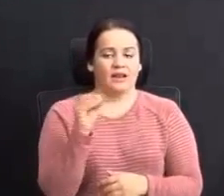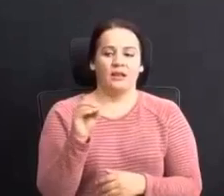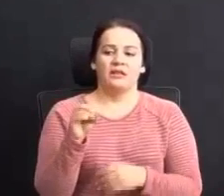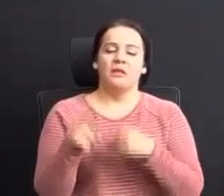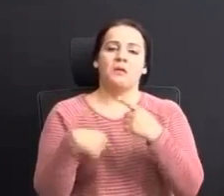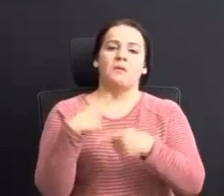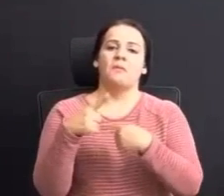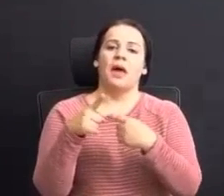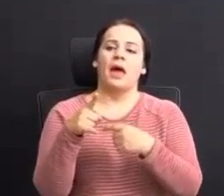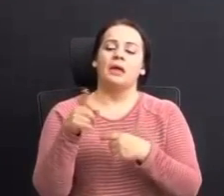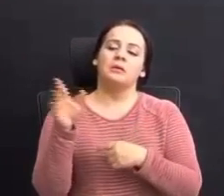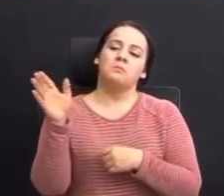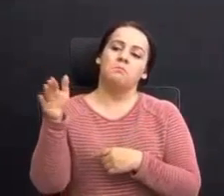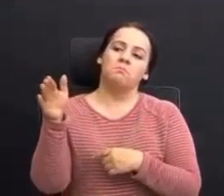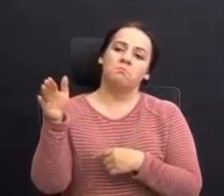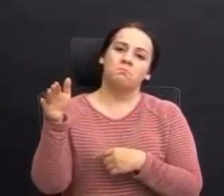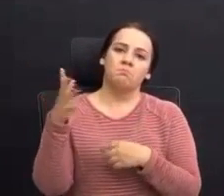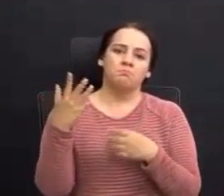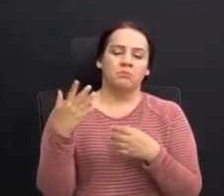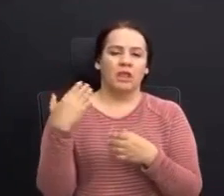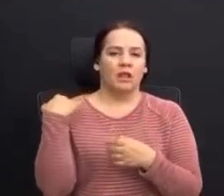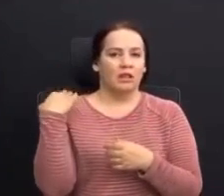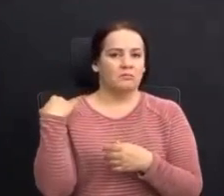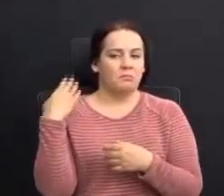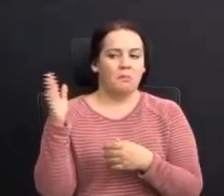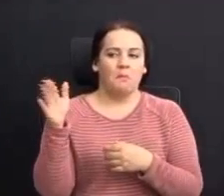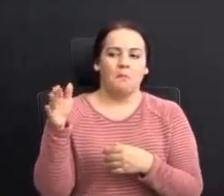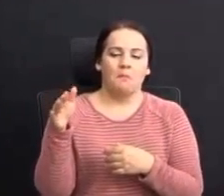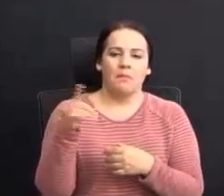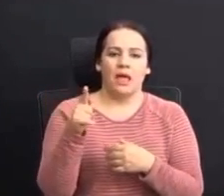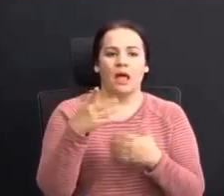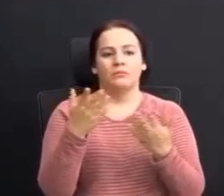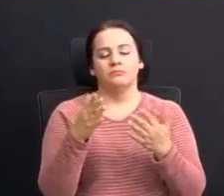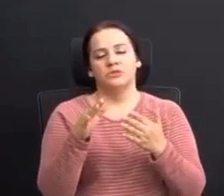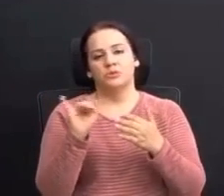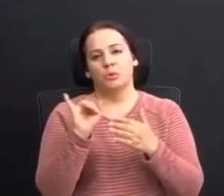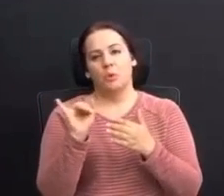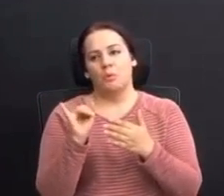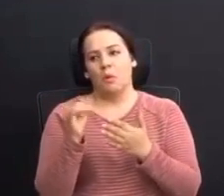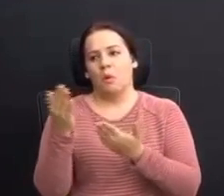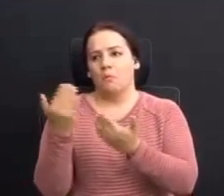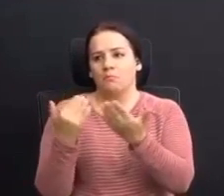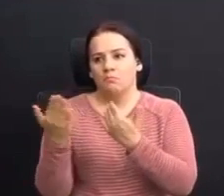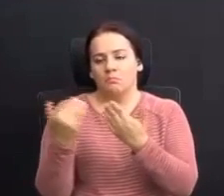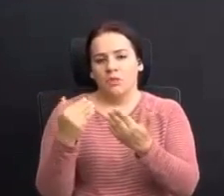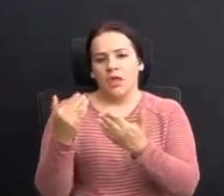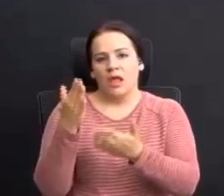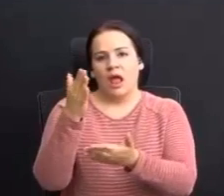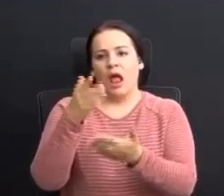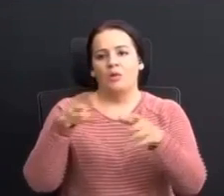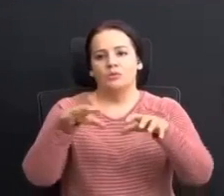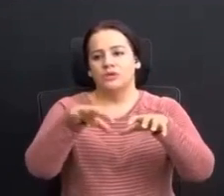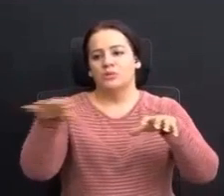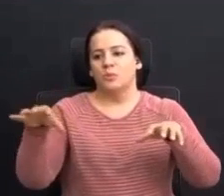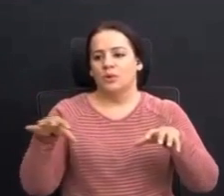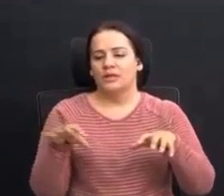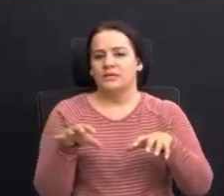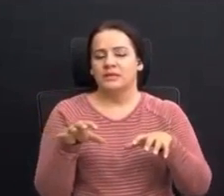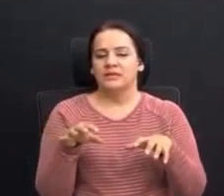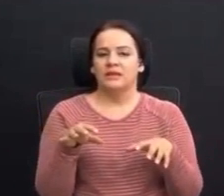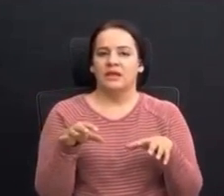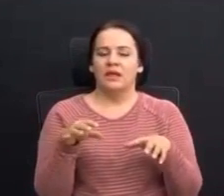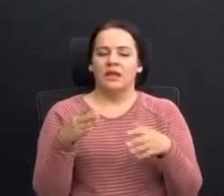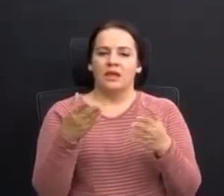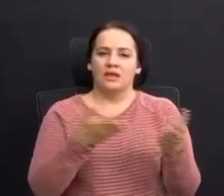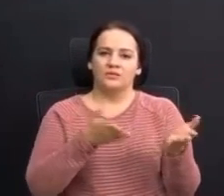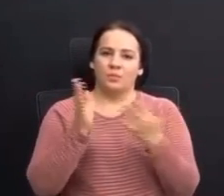palmadita en la espalda a los sectores exportadores y ya se quedan quedaditos. Entonces,